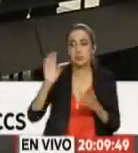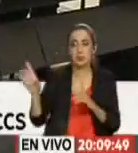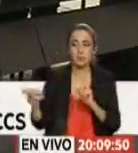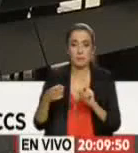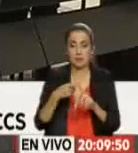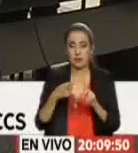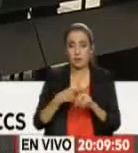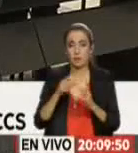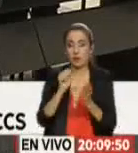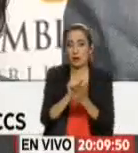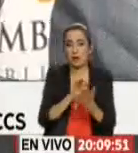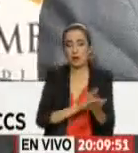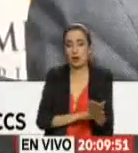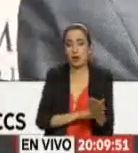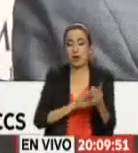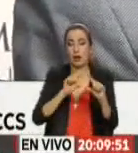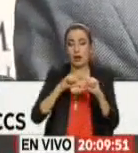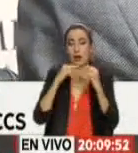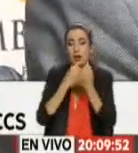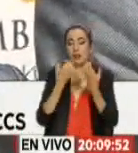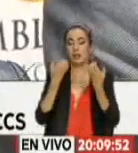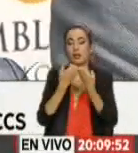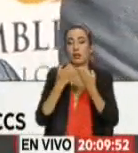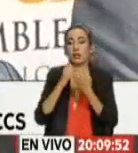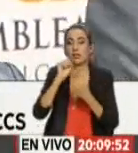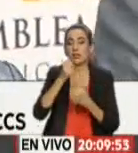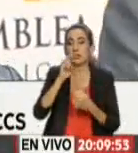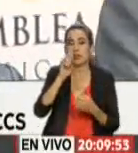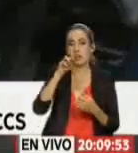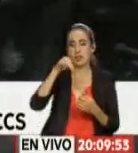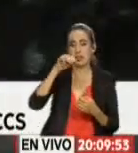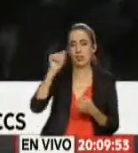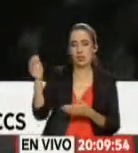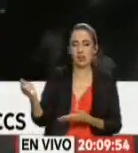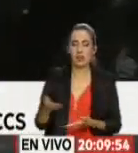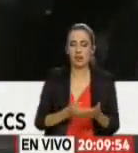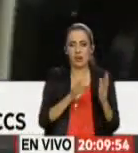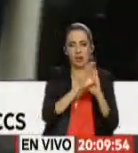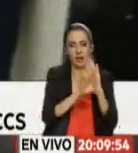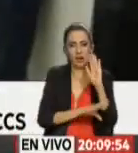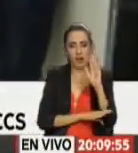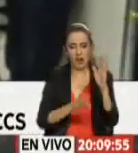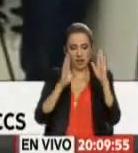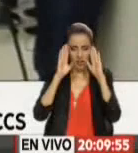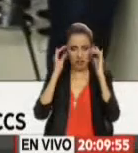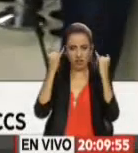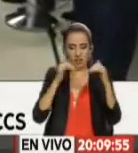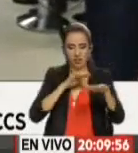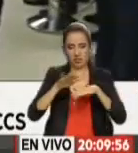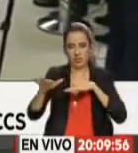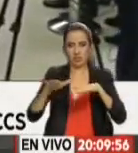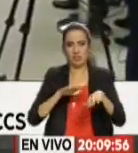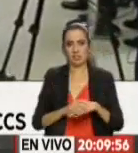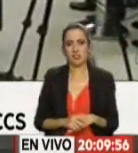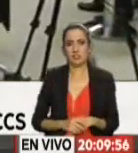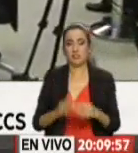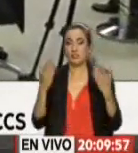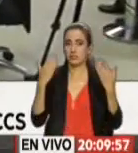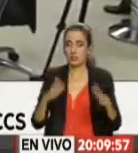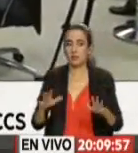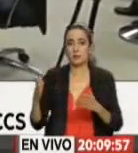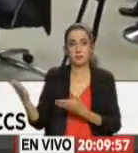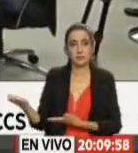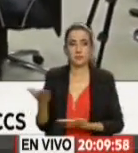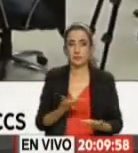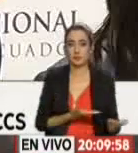ellos lo propone el Bloque de Suma, que vía reforma parcial a la Constitución busca reducir el campo de acción del organismo. Que vaya inmediatamente a la